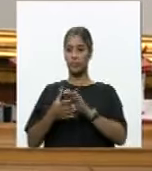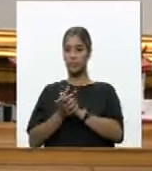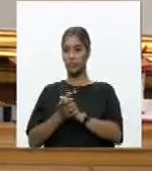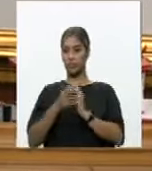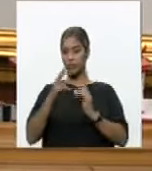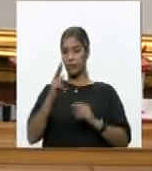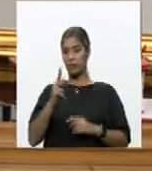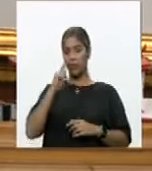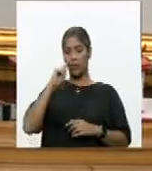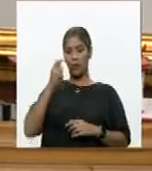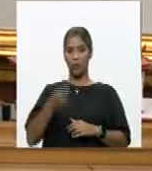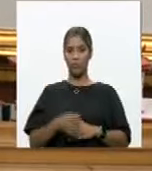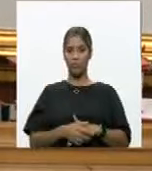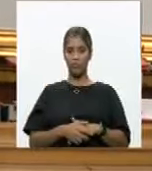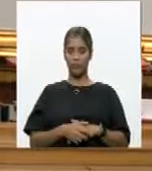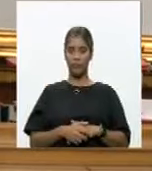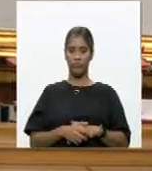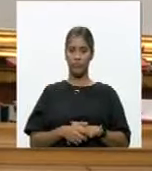dos hombres.